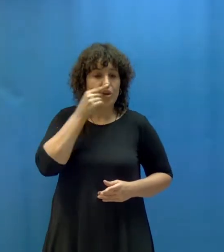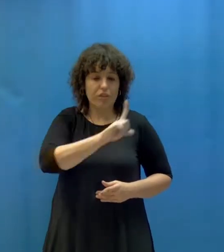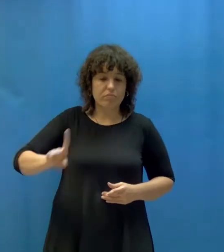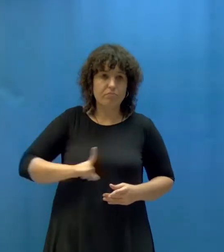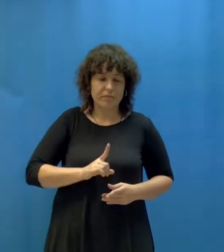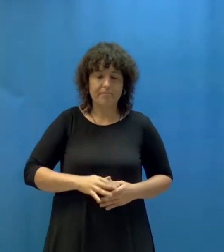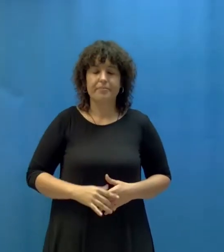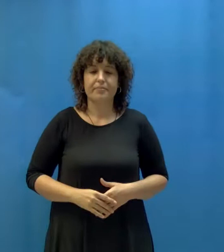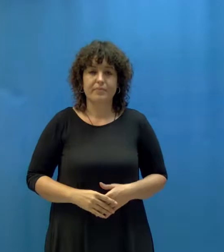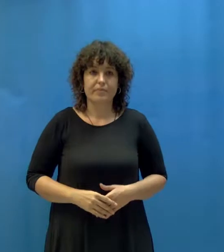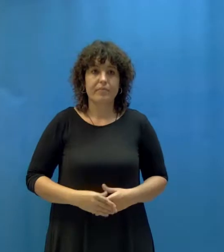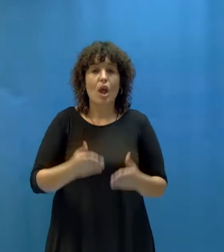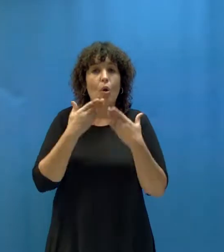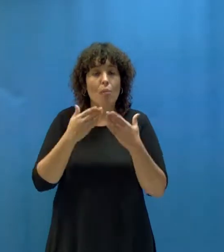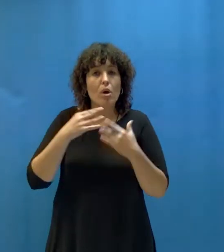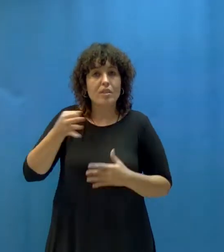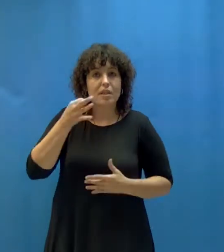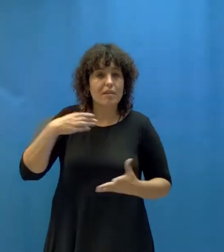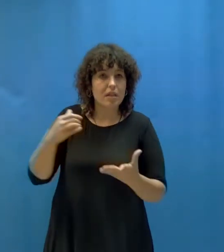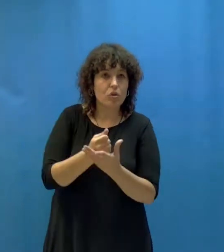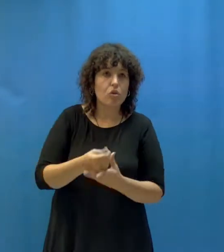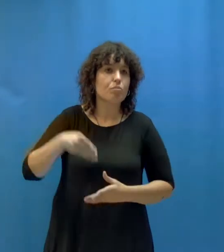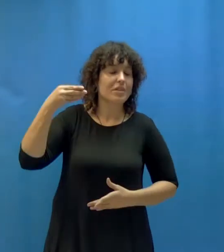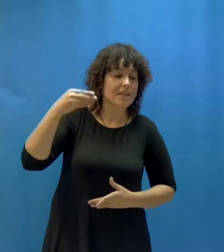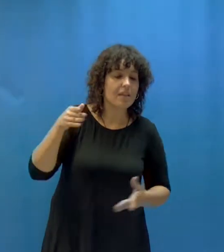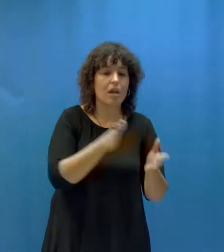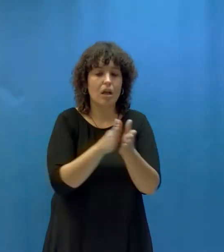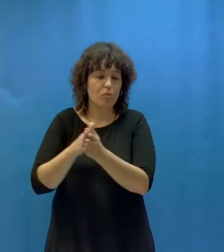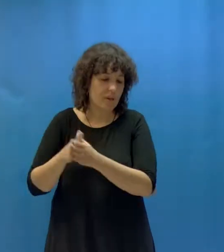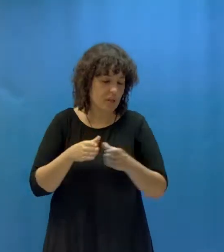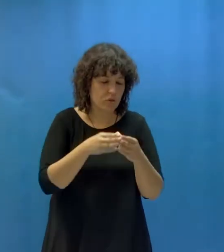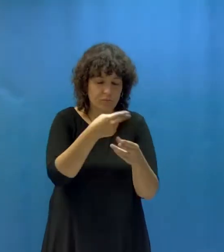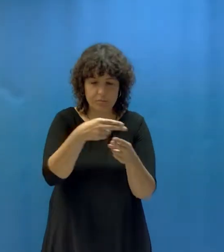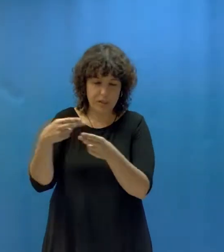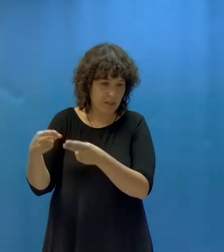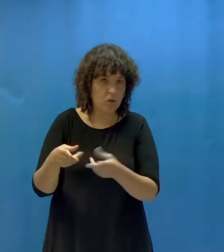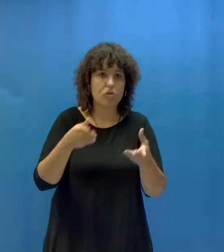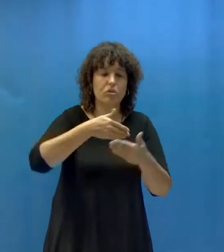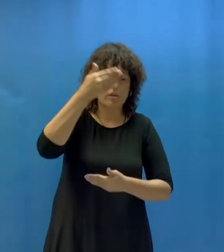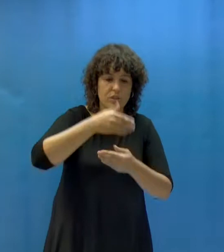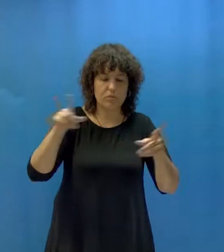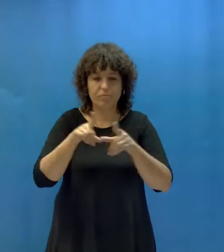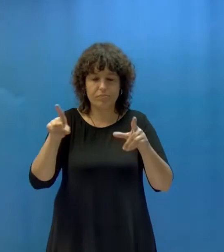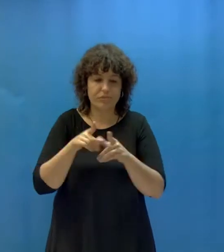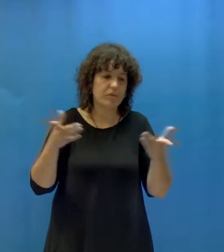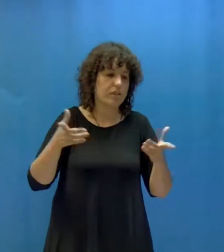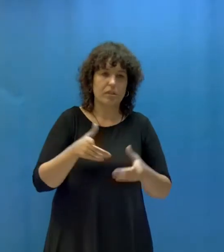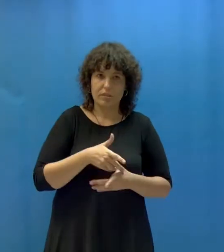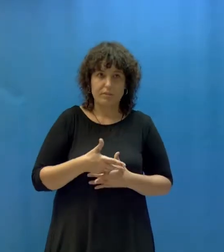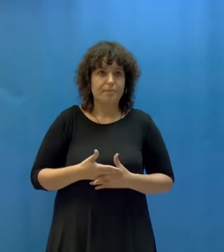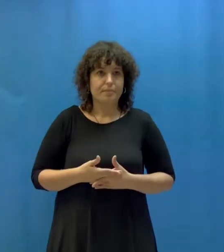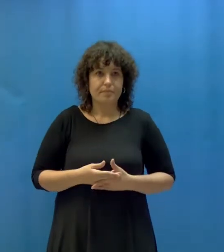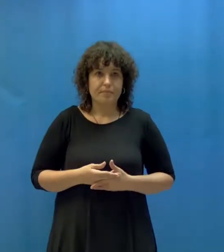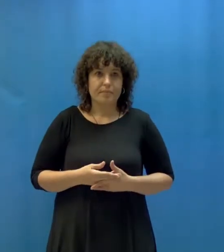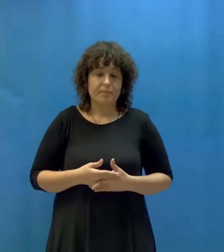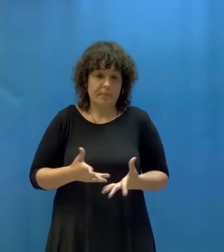Sí, buenas tardes a todos, presidenta, compañeros y compañeras de corporación, medios de comunicación, ciudadanos y ciudadanas que